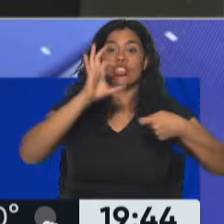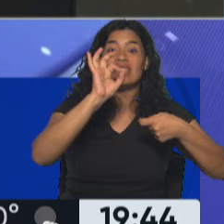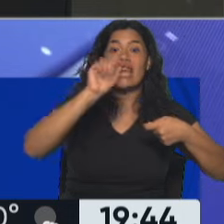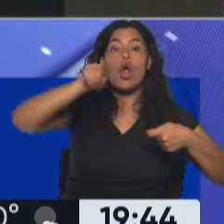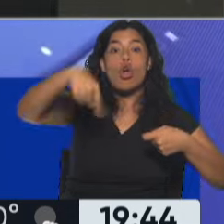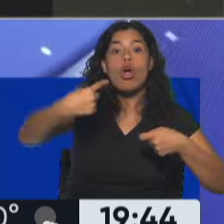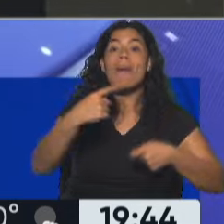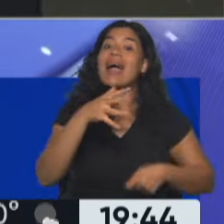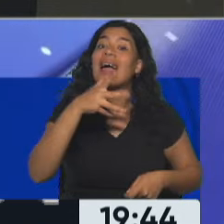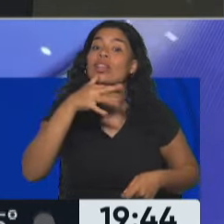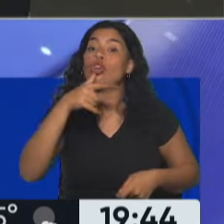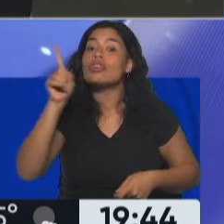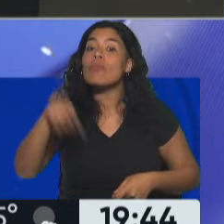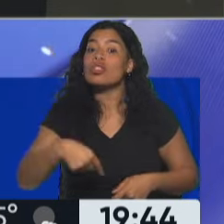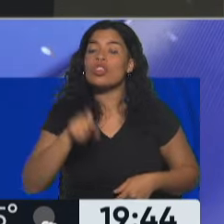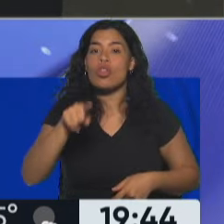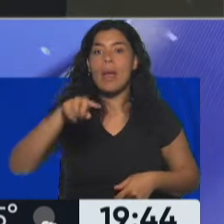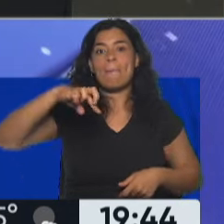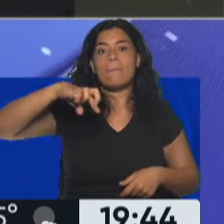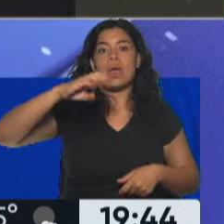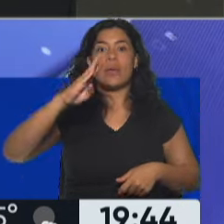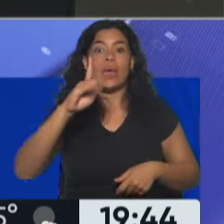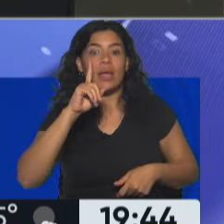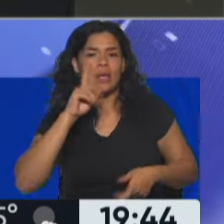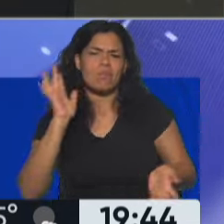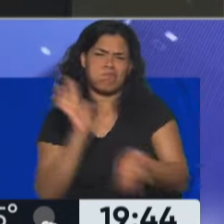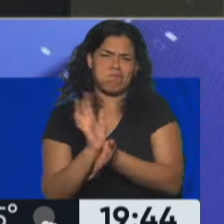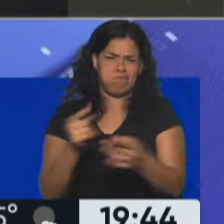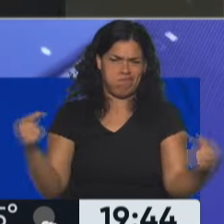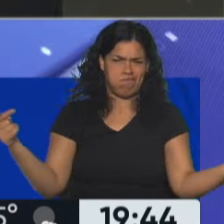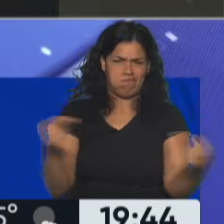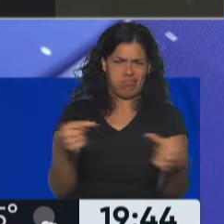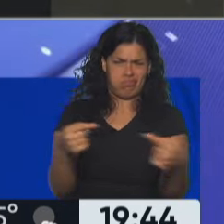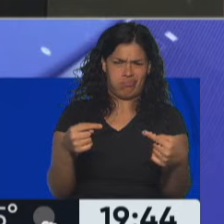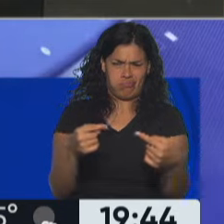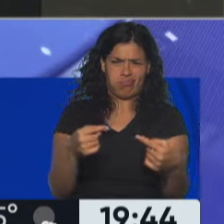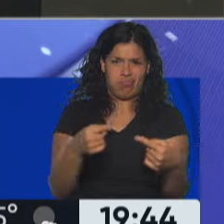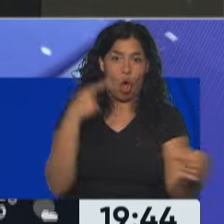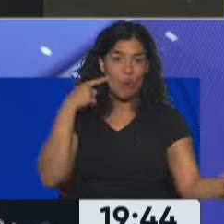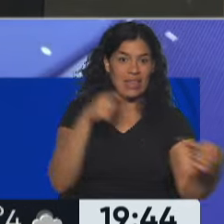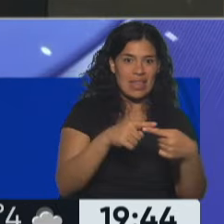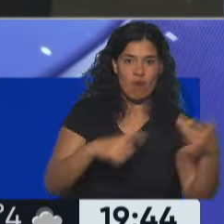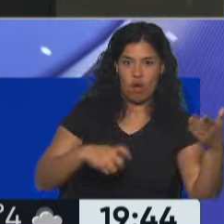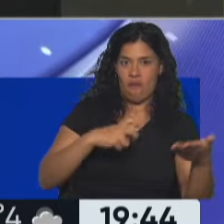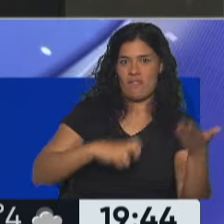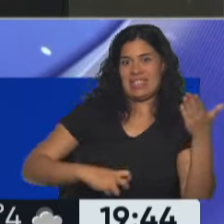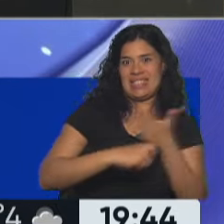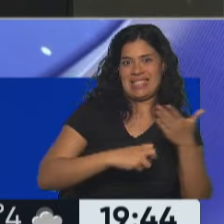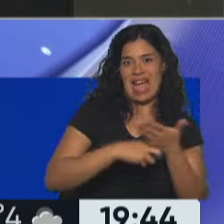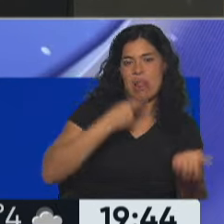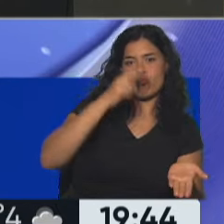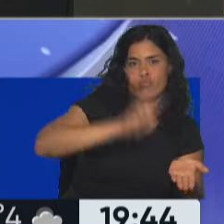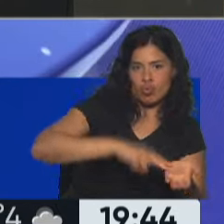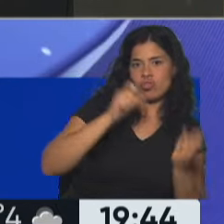0,14% del PBI. Claramente esto va en contra de la meta fiscal que tiene el gobierno de equilibrio, entonces el gobierno